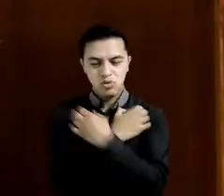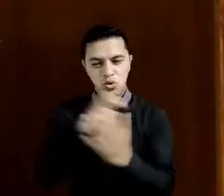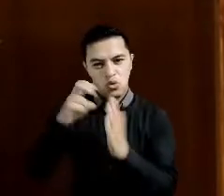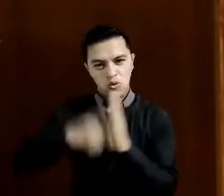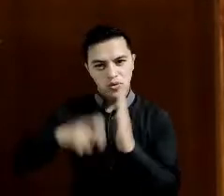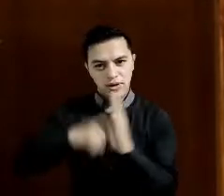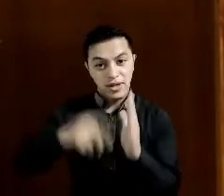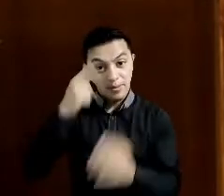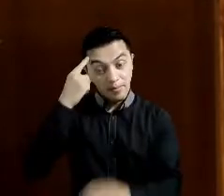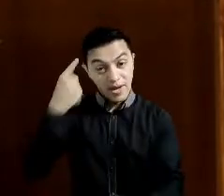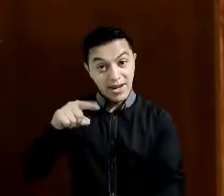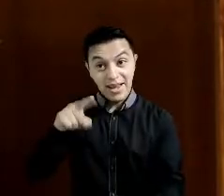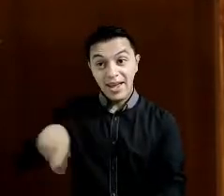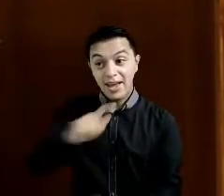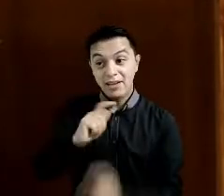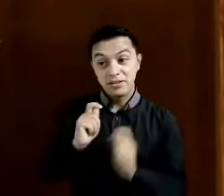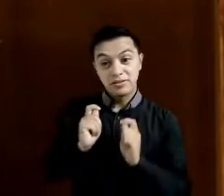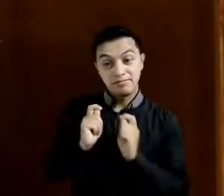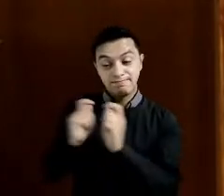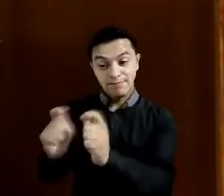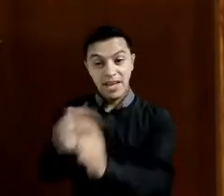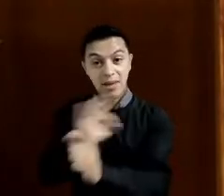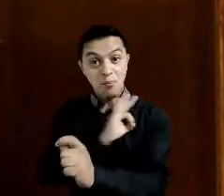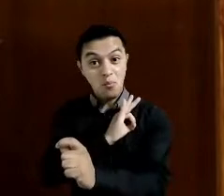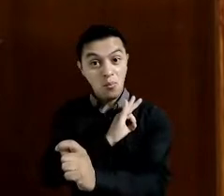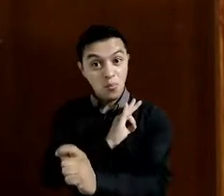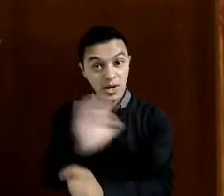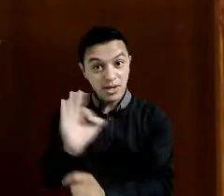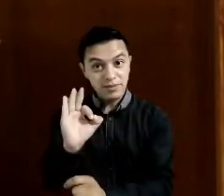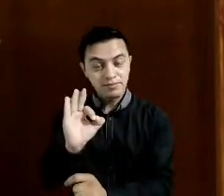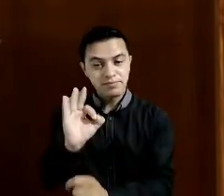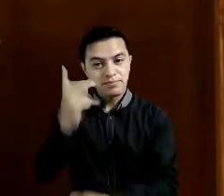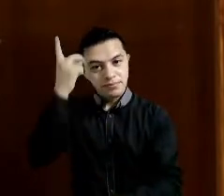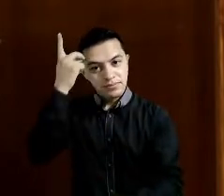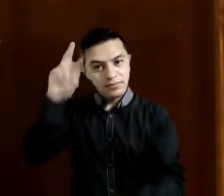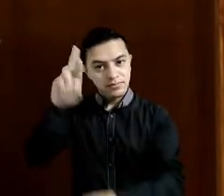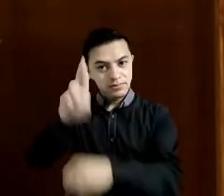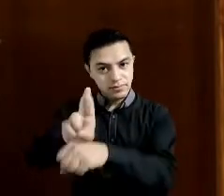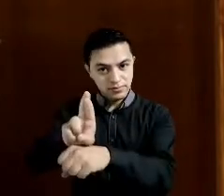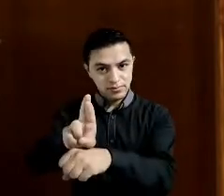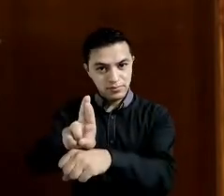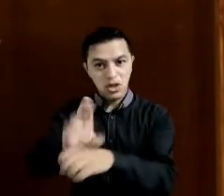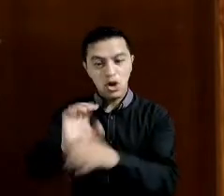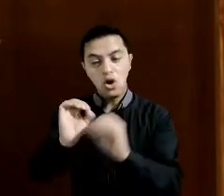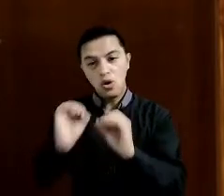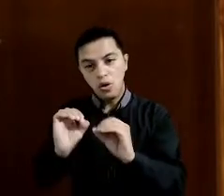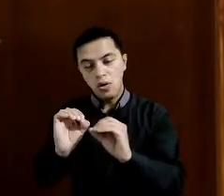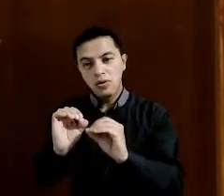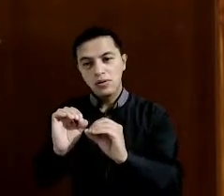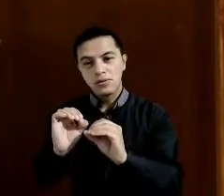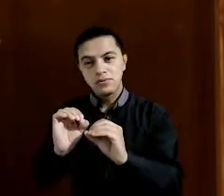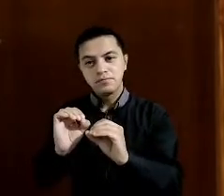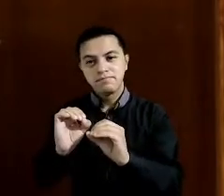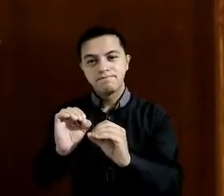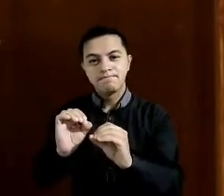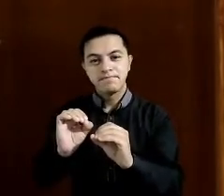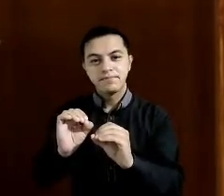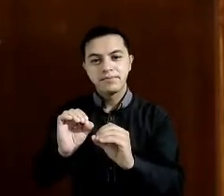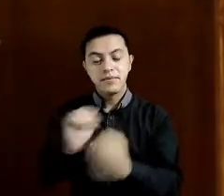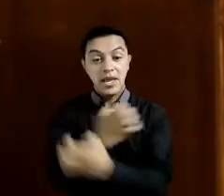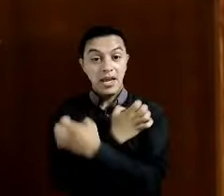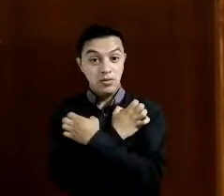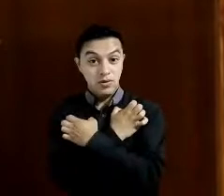una promoción a un cargo definitivo de director o de supervisor de